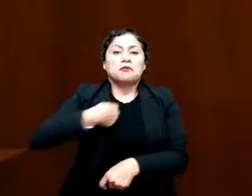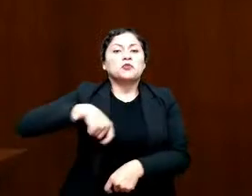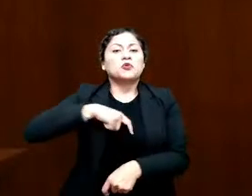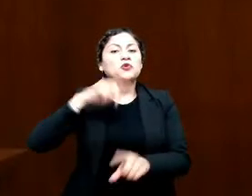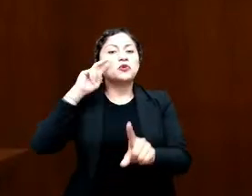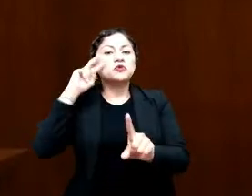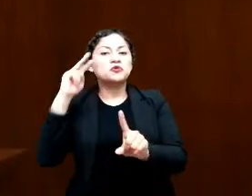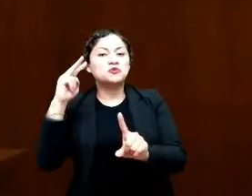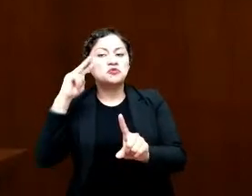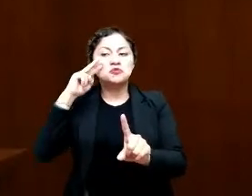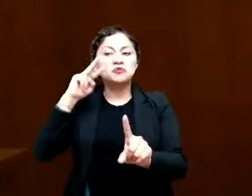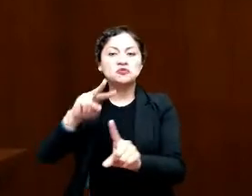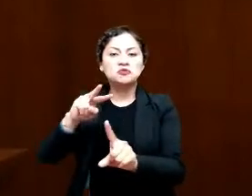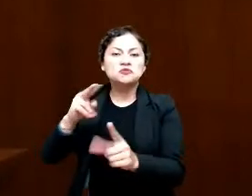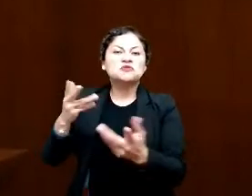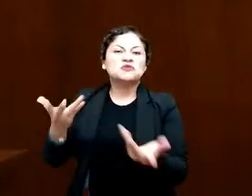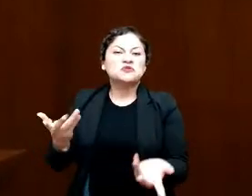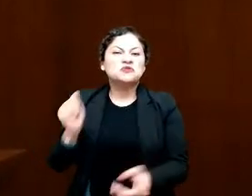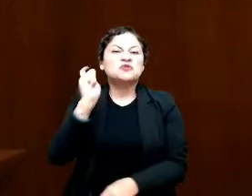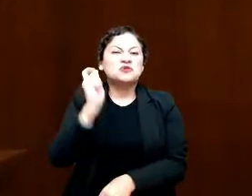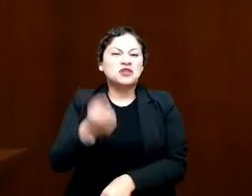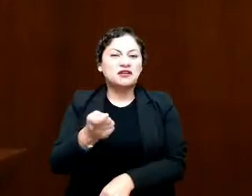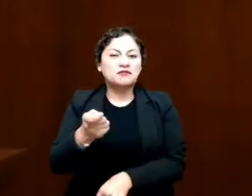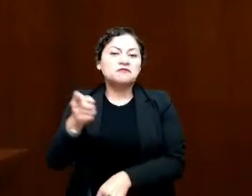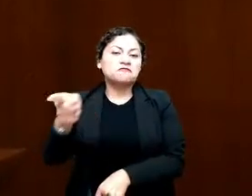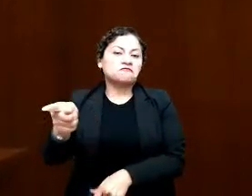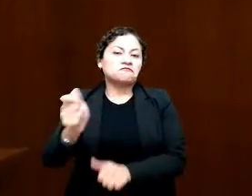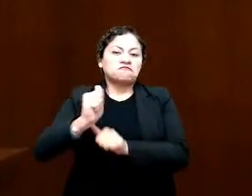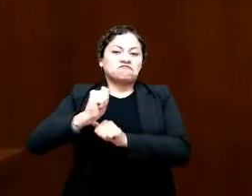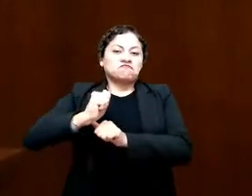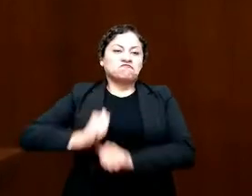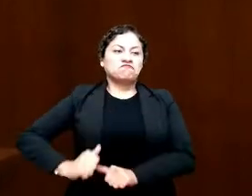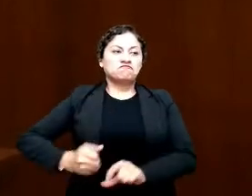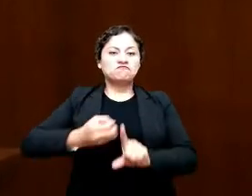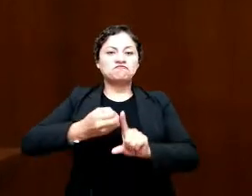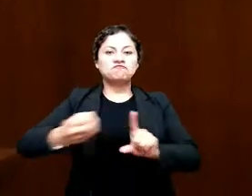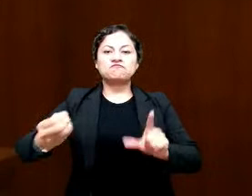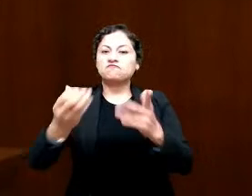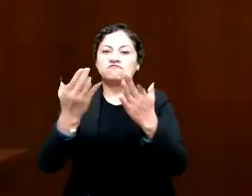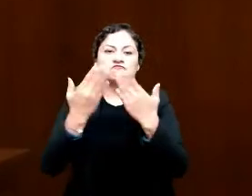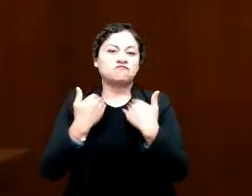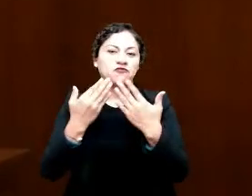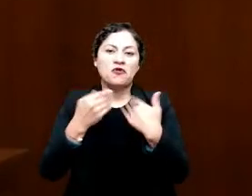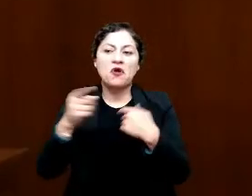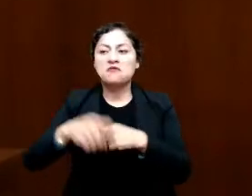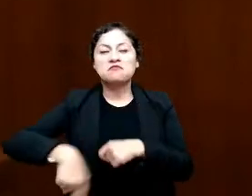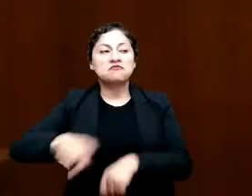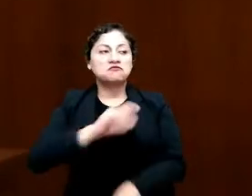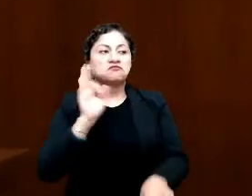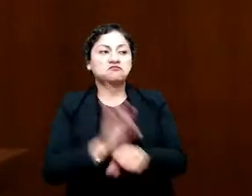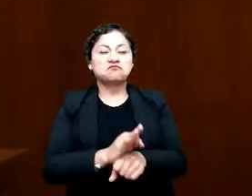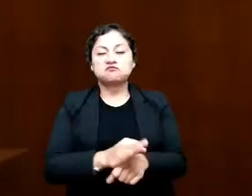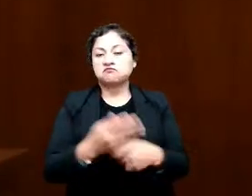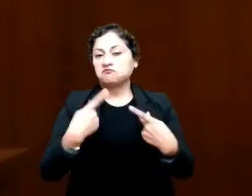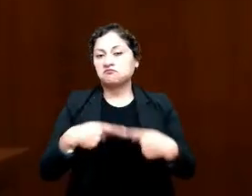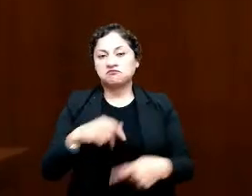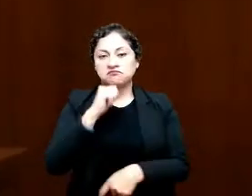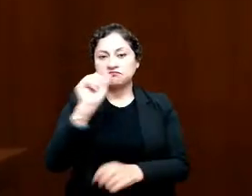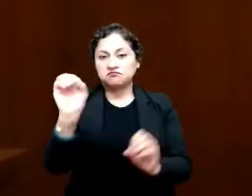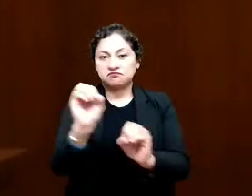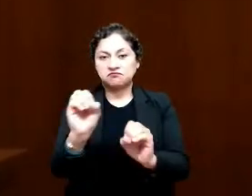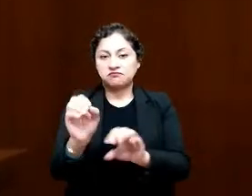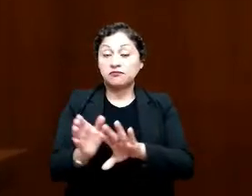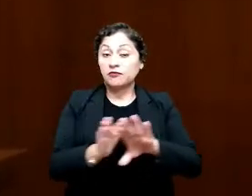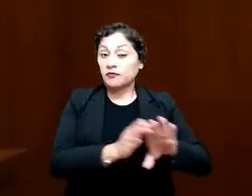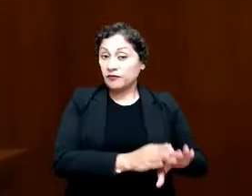que no perciben la gobernabilidad nuestros conciudadanos. Por cierto,